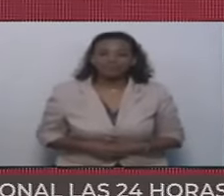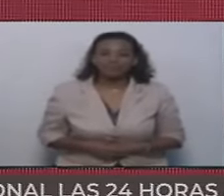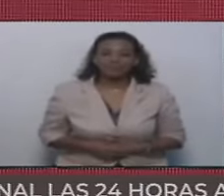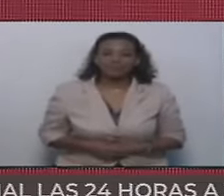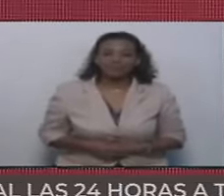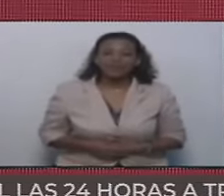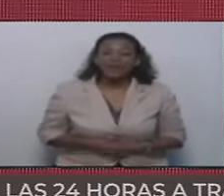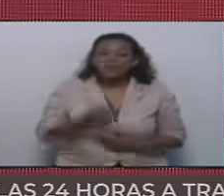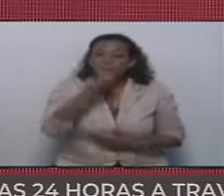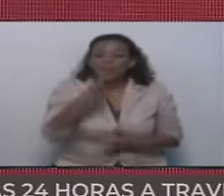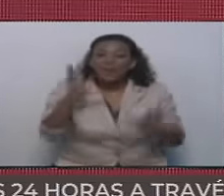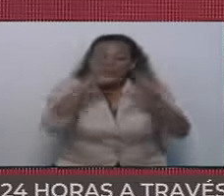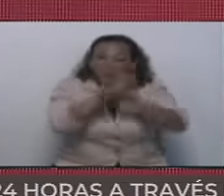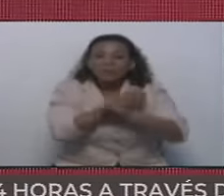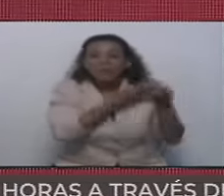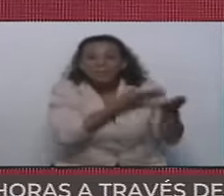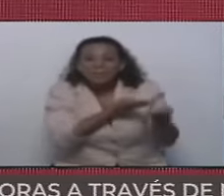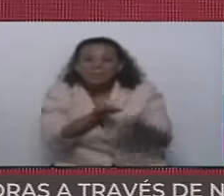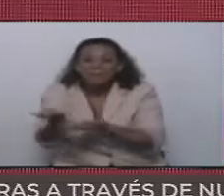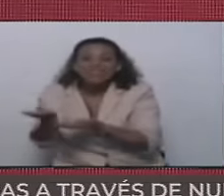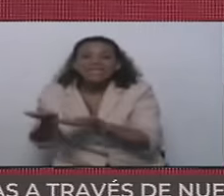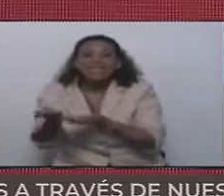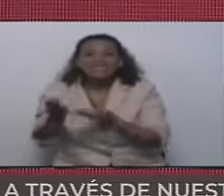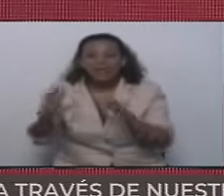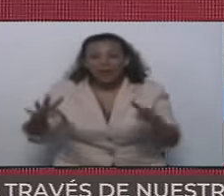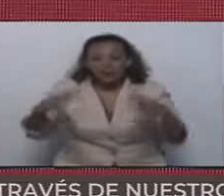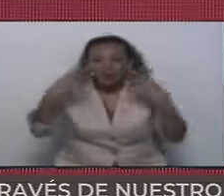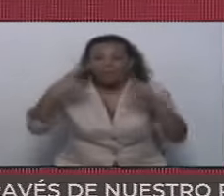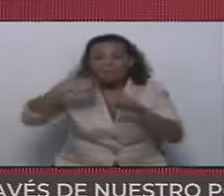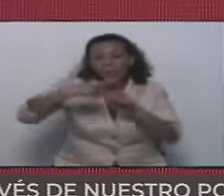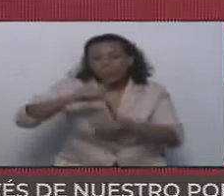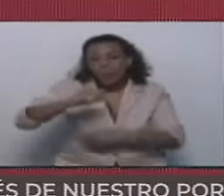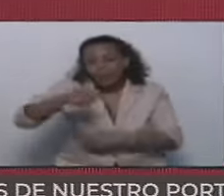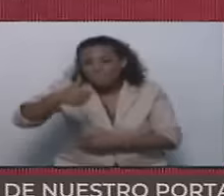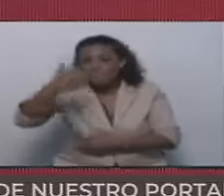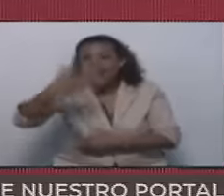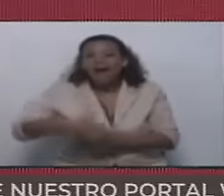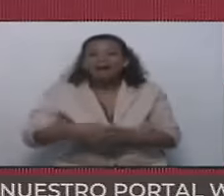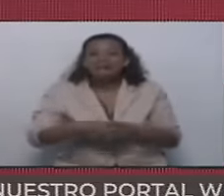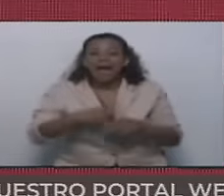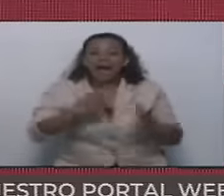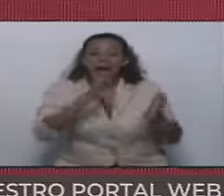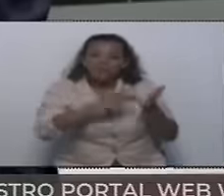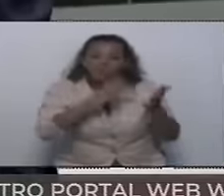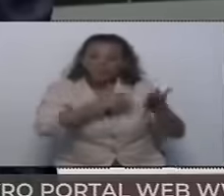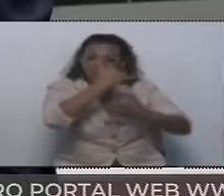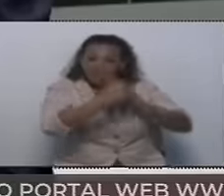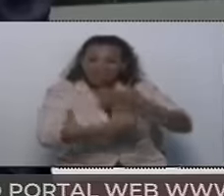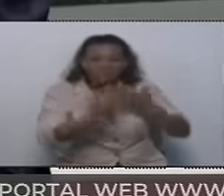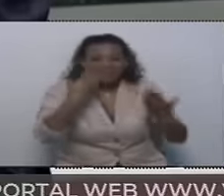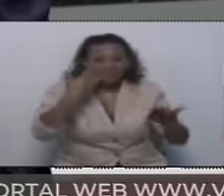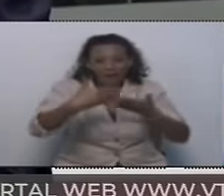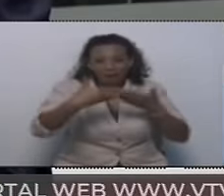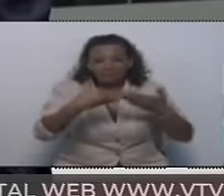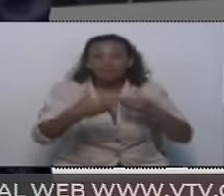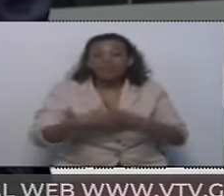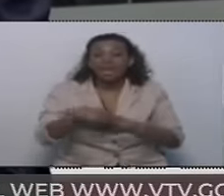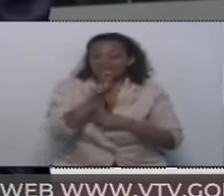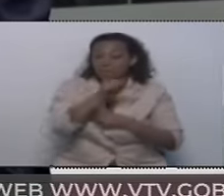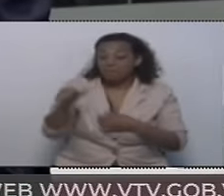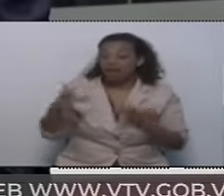¿Qué tal? Muy buenas noches, bienvenidos y bienvenidas a Zona Digital en Con Maduro Más. Muy buenas noches, presidente, ¿cómo está? Muy bien. Una semana